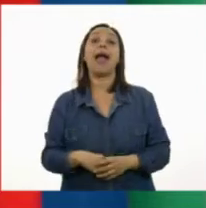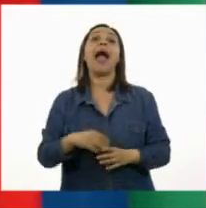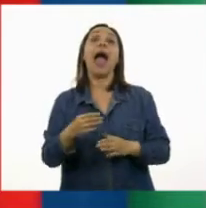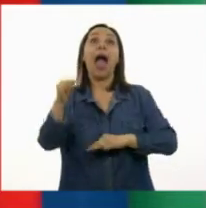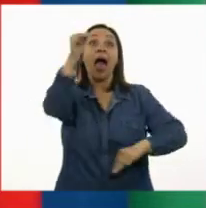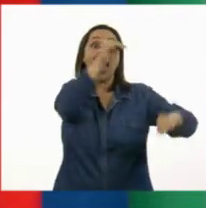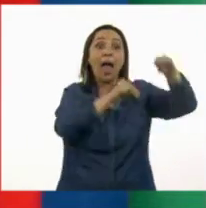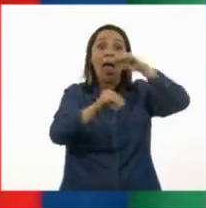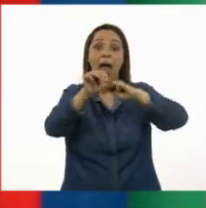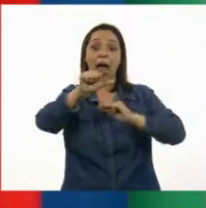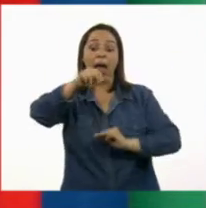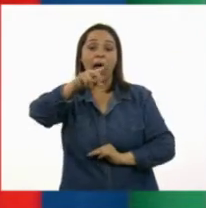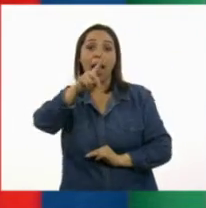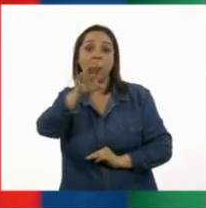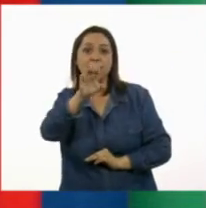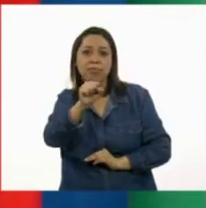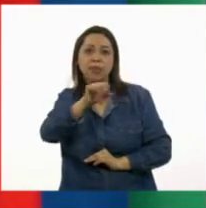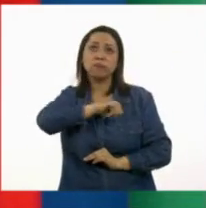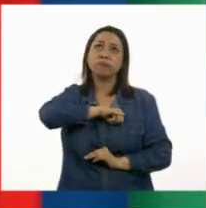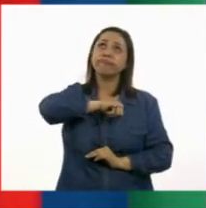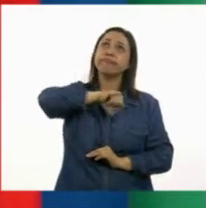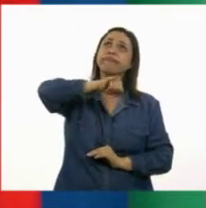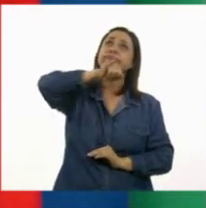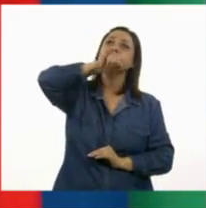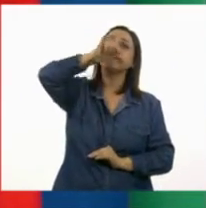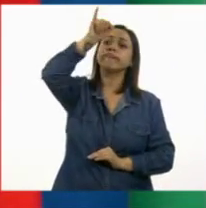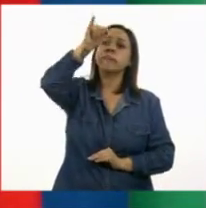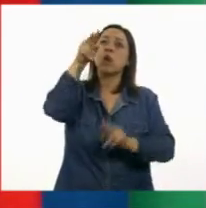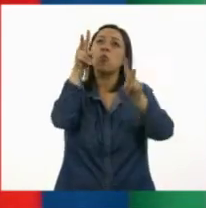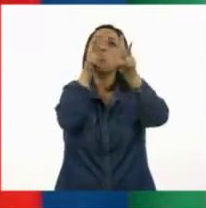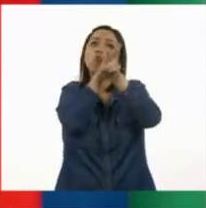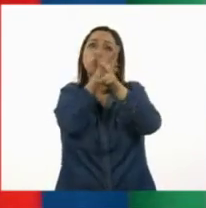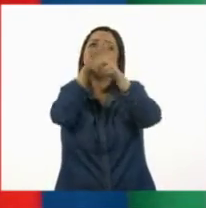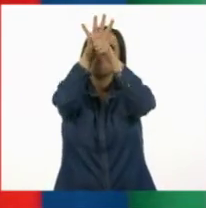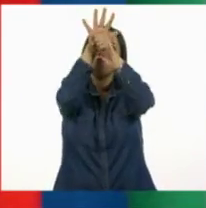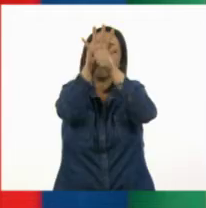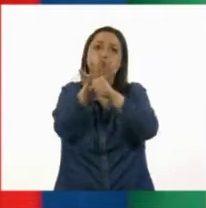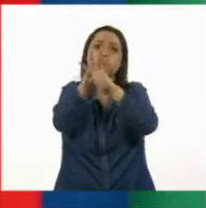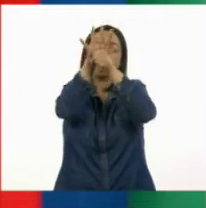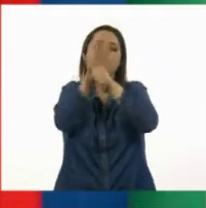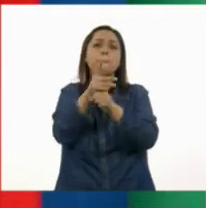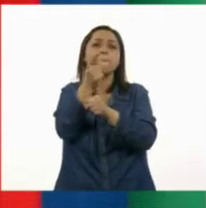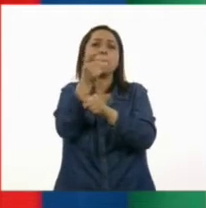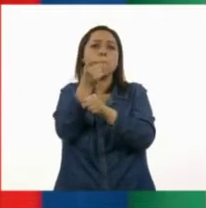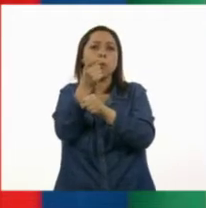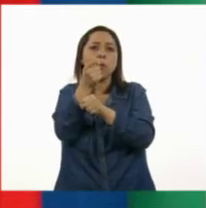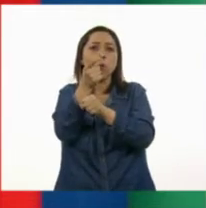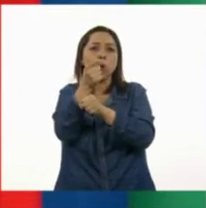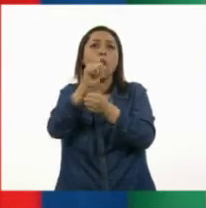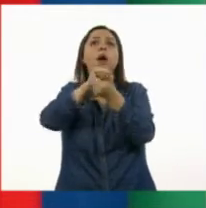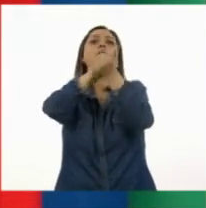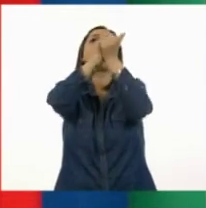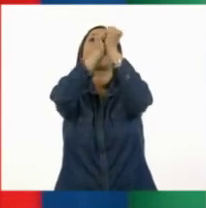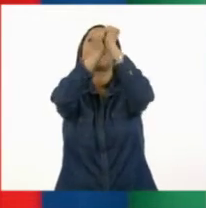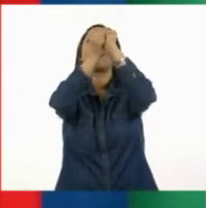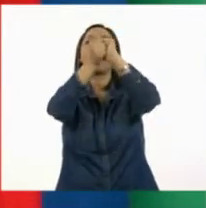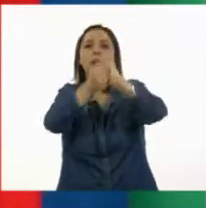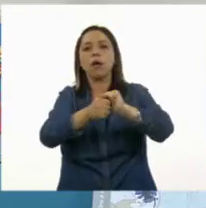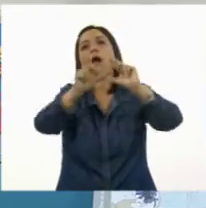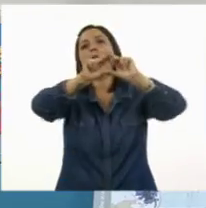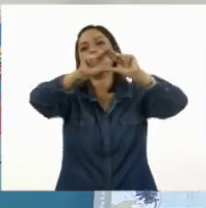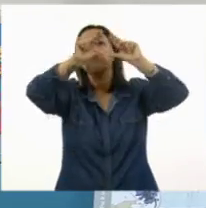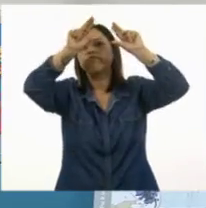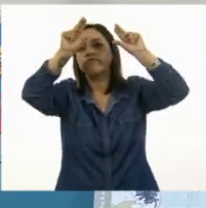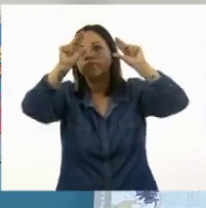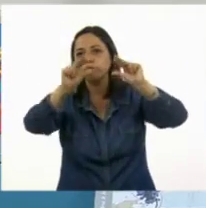muy altos y la presión atmosférica es tan baja que se genera un clima polar de alta montaña. Así es,